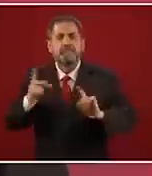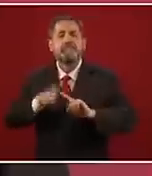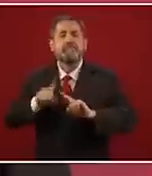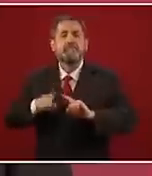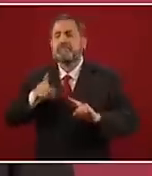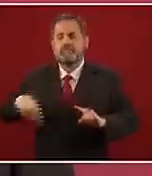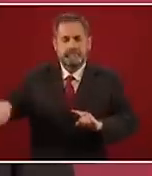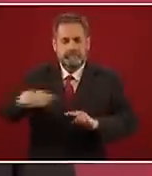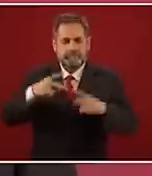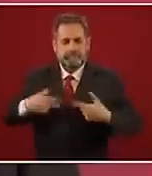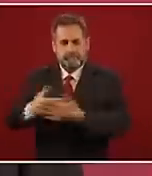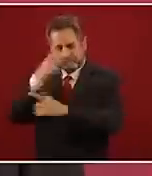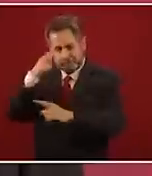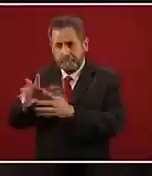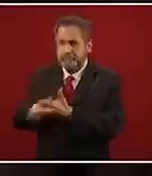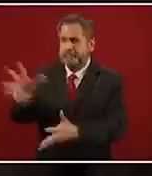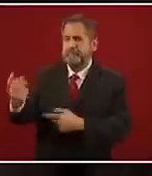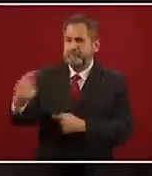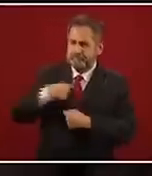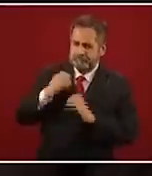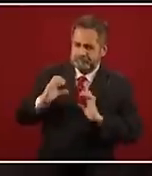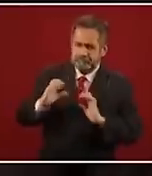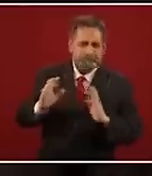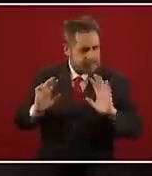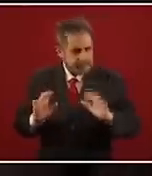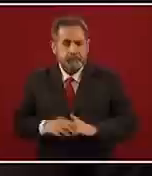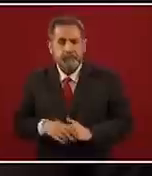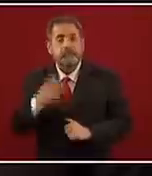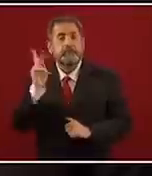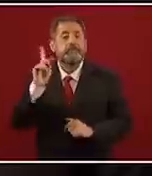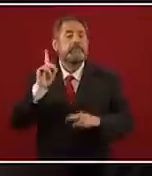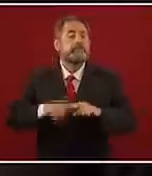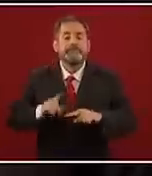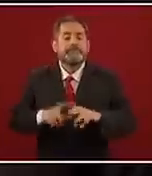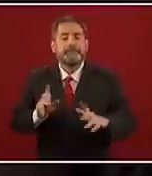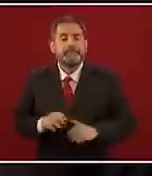México, la mayoría de la gente, pero que